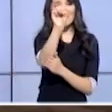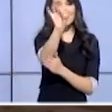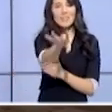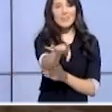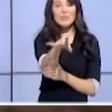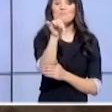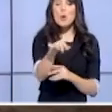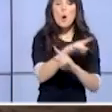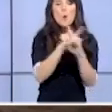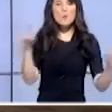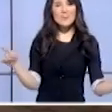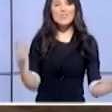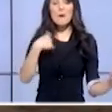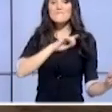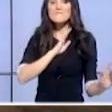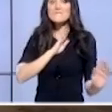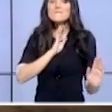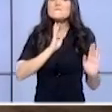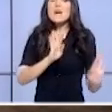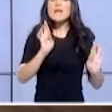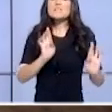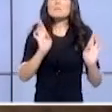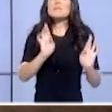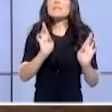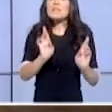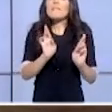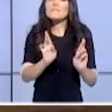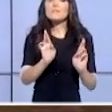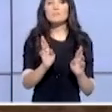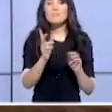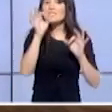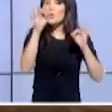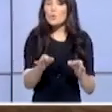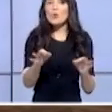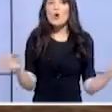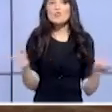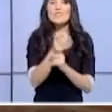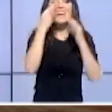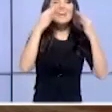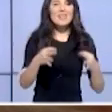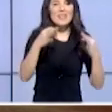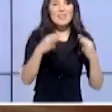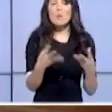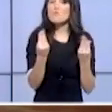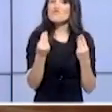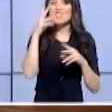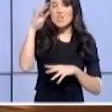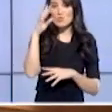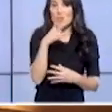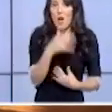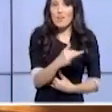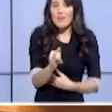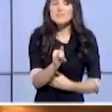en 2015 un año en el que tenemos depositadas Grandes esperanzas y en el que se van a hacer realidad muchos de